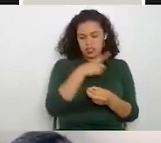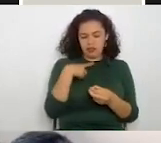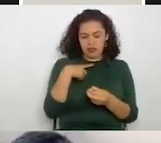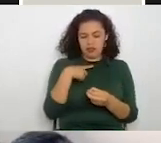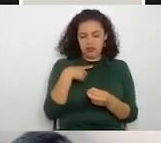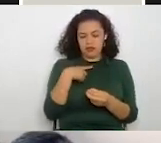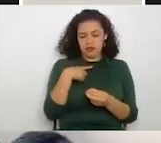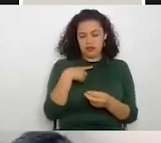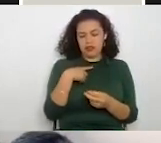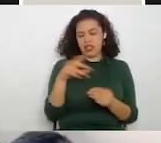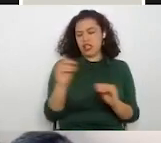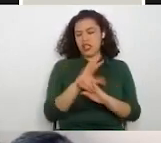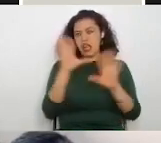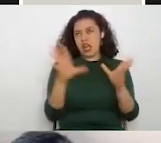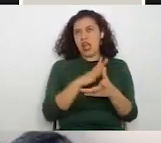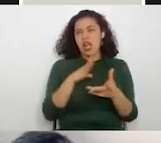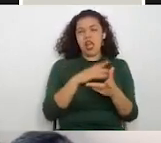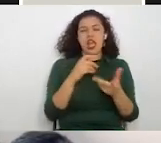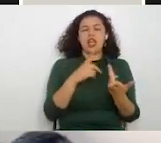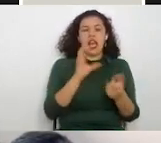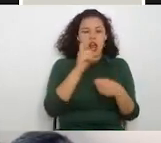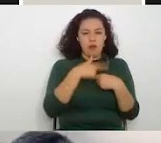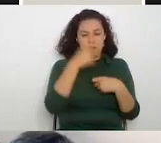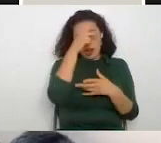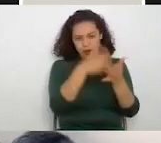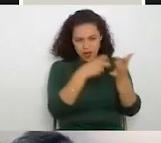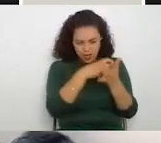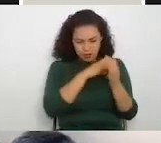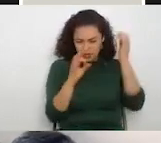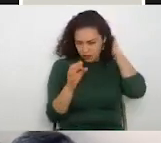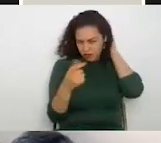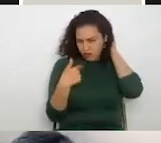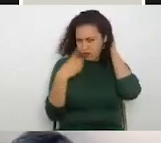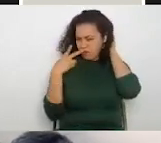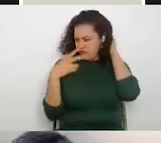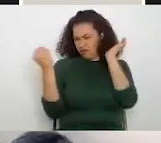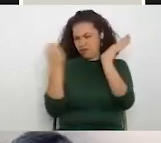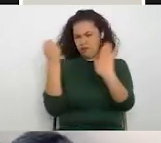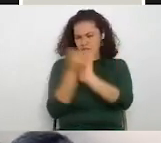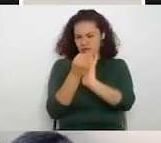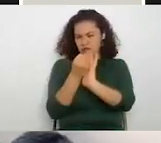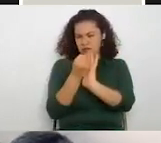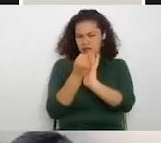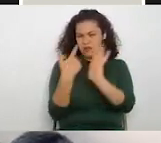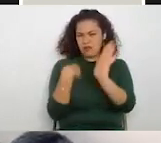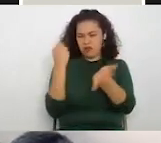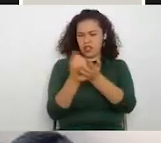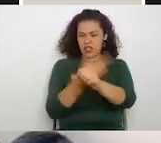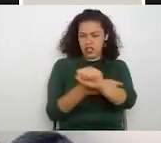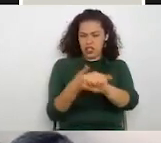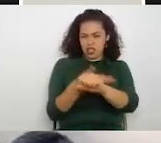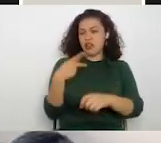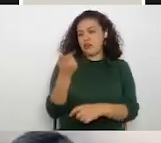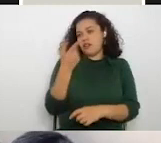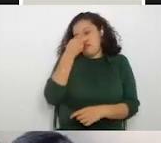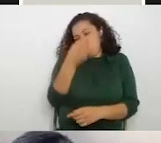pues hay una área de oportunidad. Y ahorita que vi el sello, dije, bueno, veo que es un sello de registrado, pero como bien